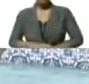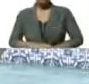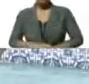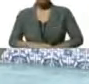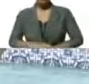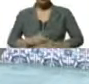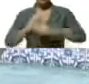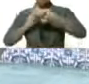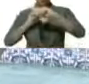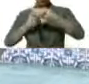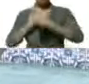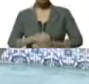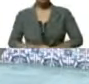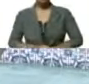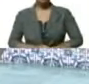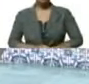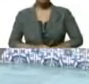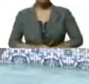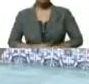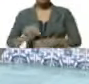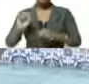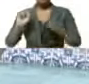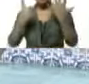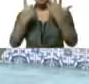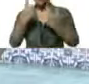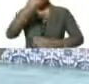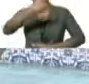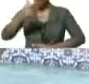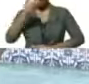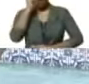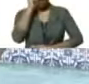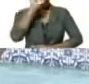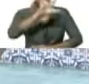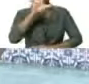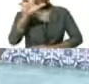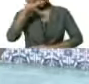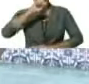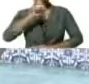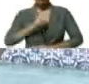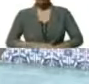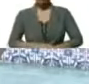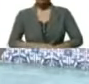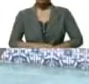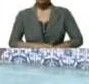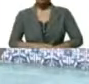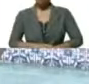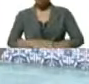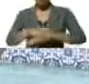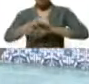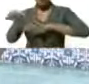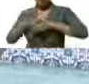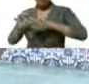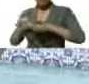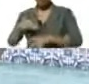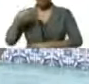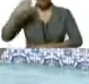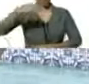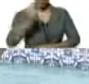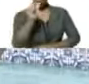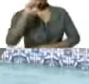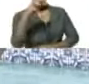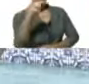dio positivo. El sexto caso es un masculino de 33 años del municipio Latillo del estado